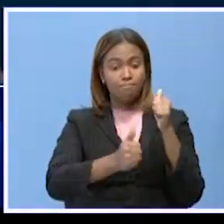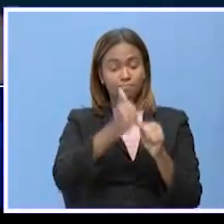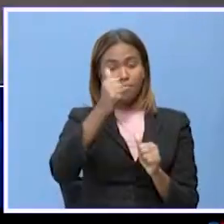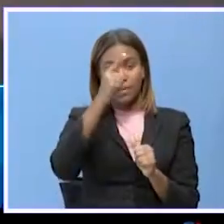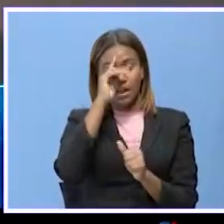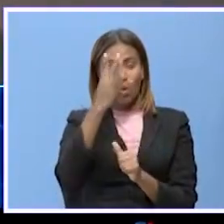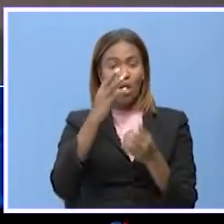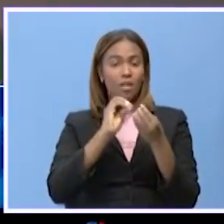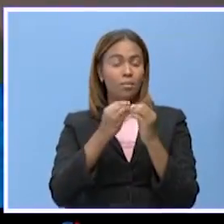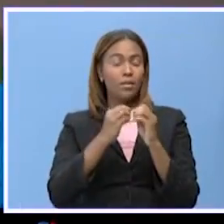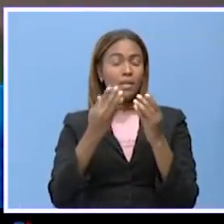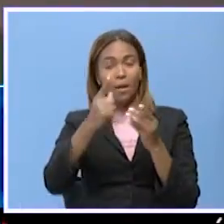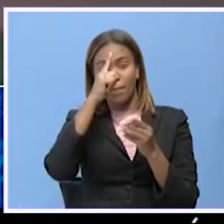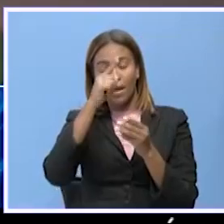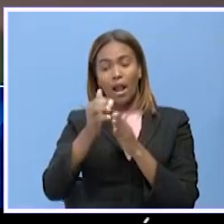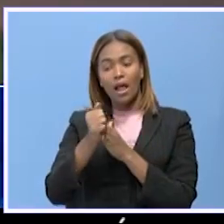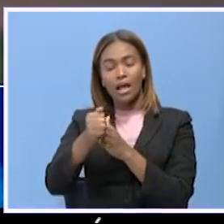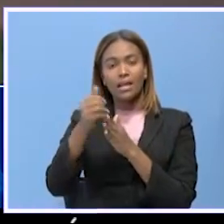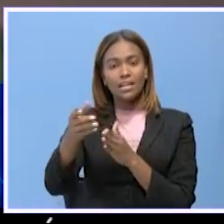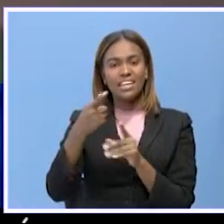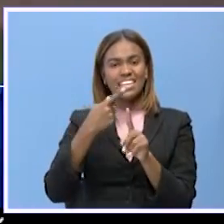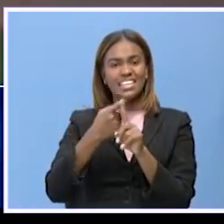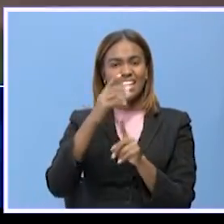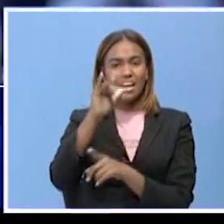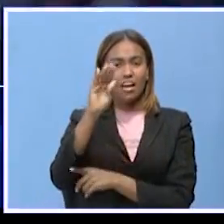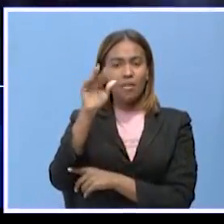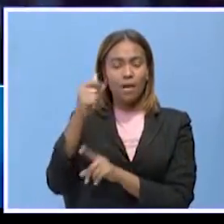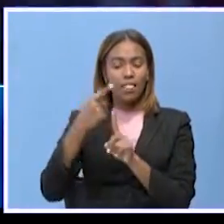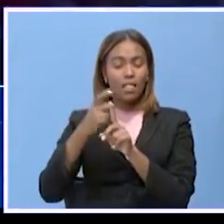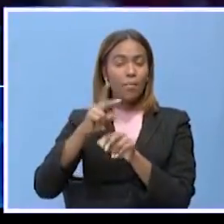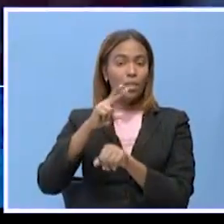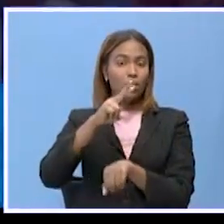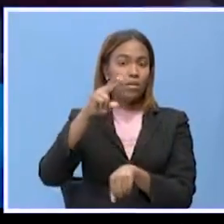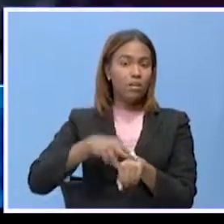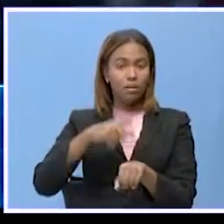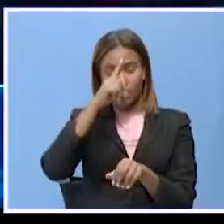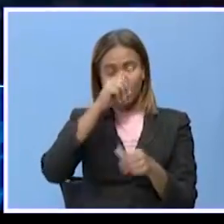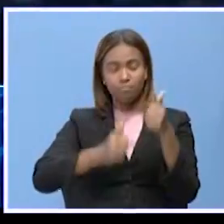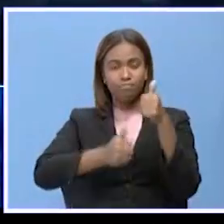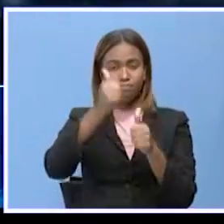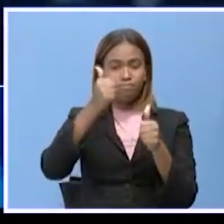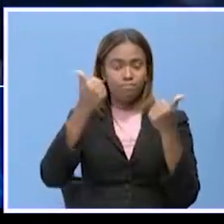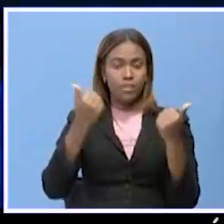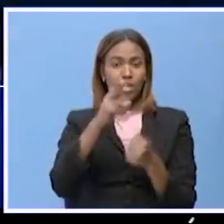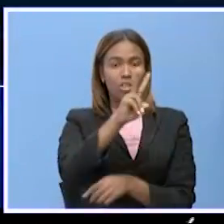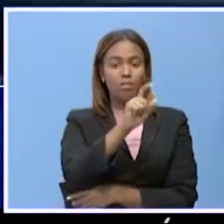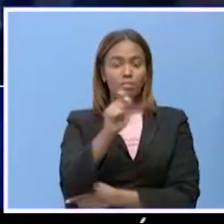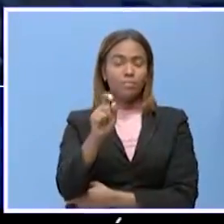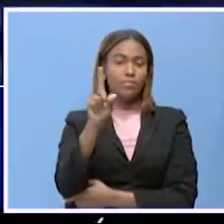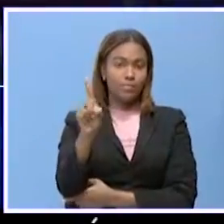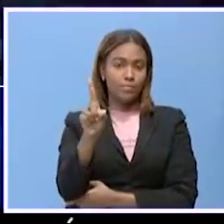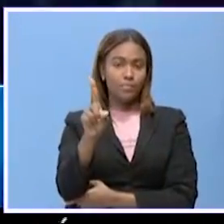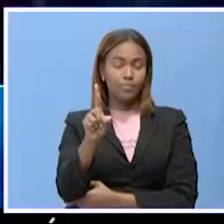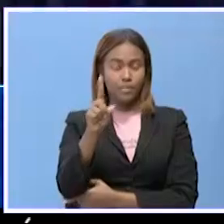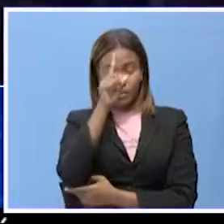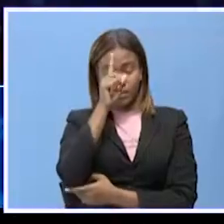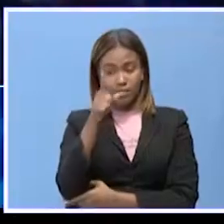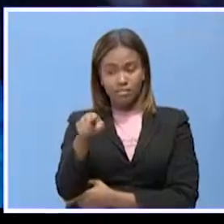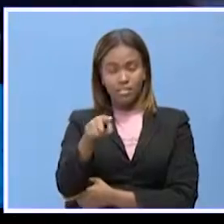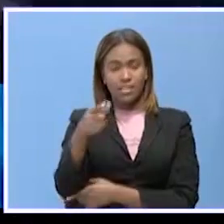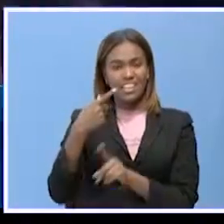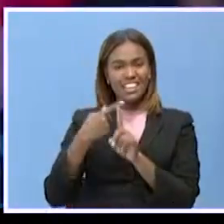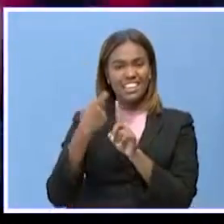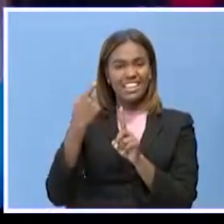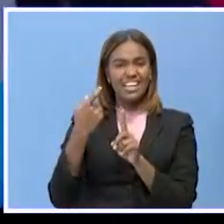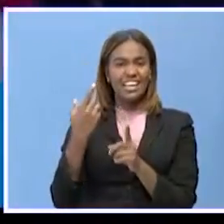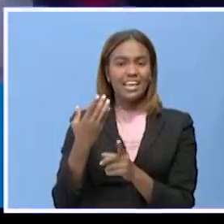la cuarta entrada para guiar a los criollos de Caguas de Puerto Rico a un triunfo 2-1 sobre los